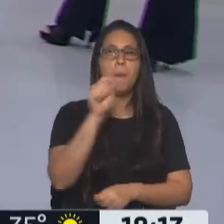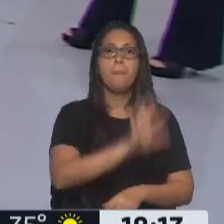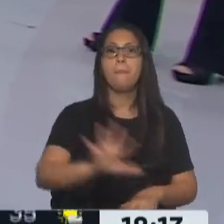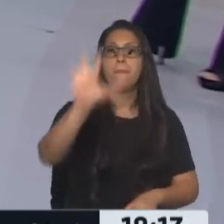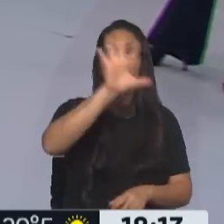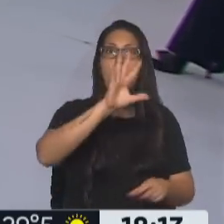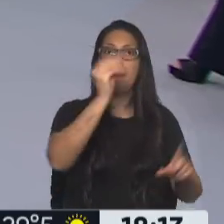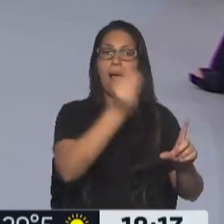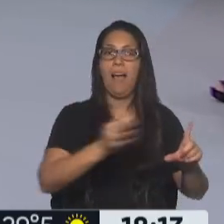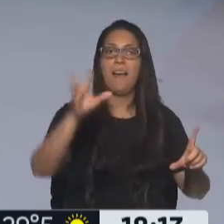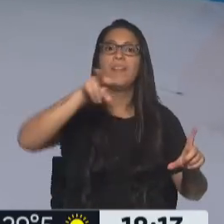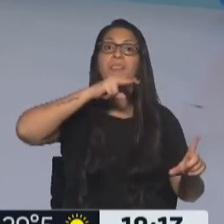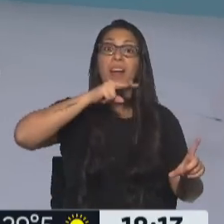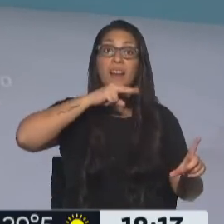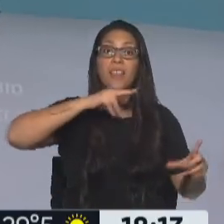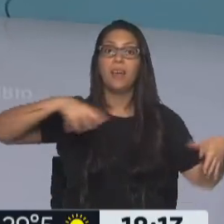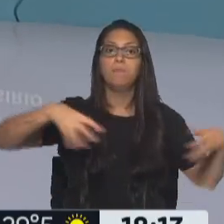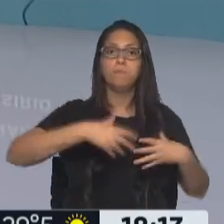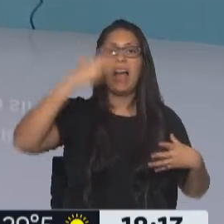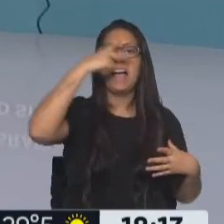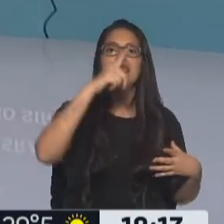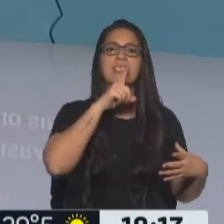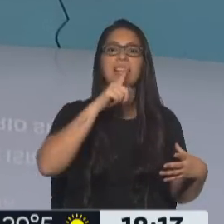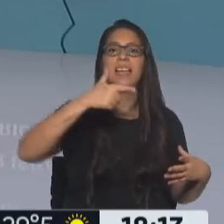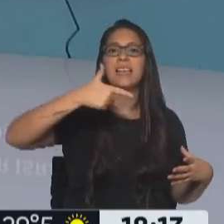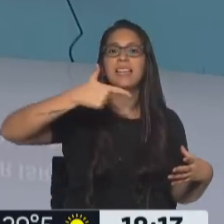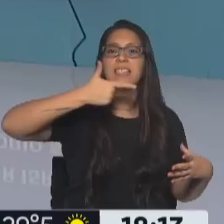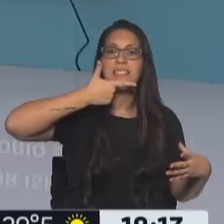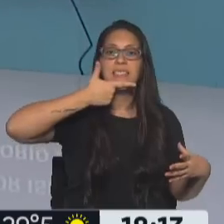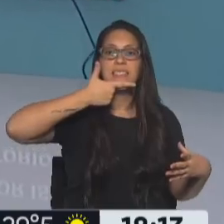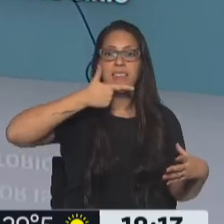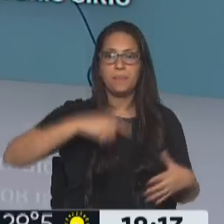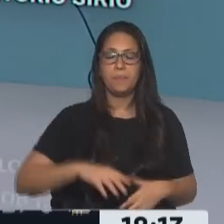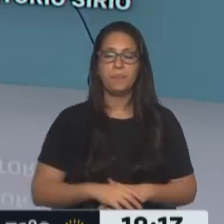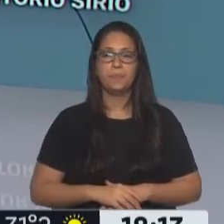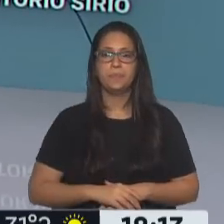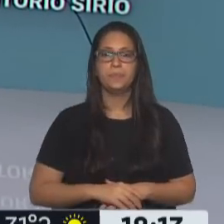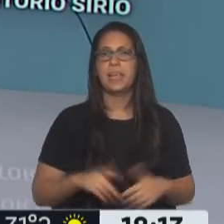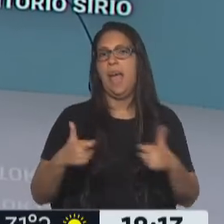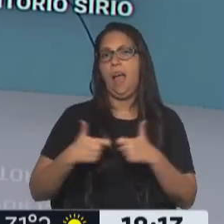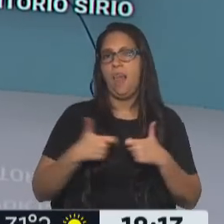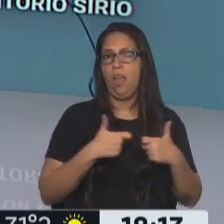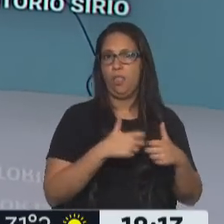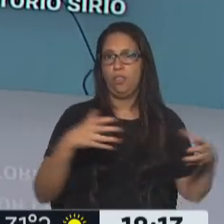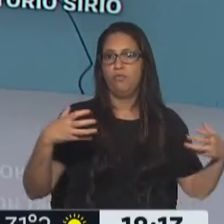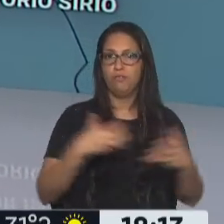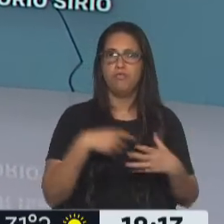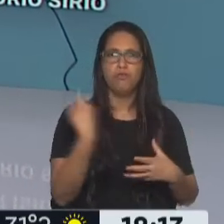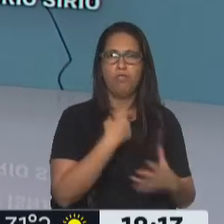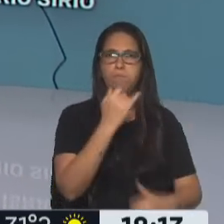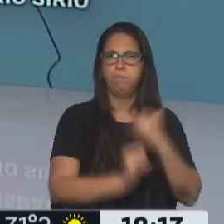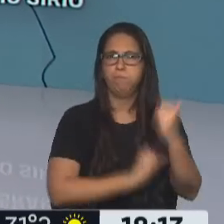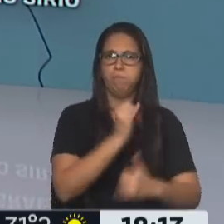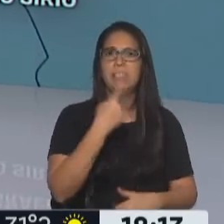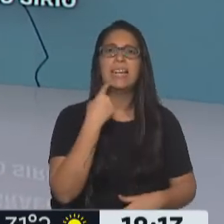verde justamente es esta organización HTS, Hayat Tahrir al-Sham, que lo decimos, lo venimos contando,